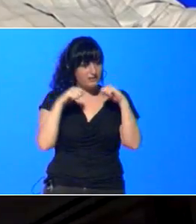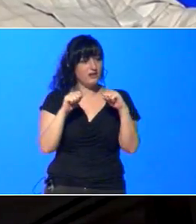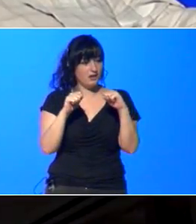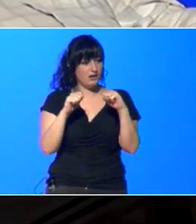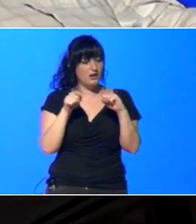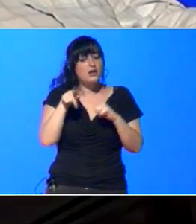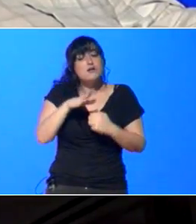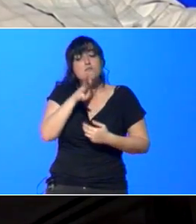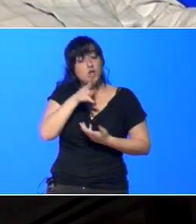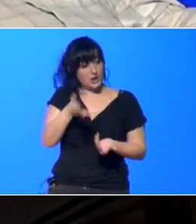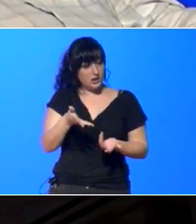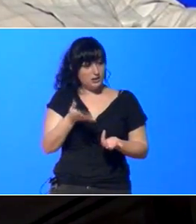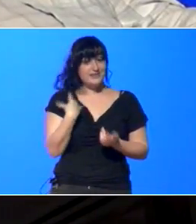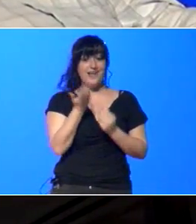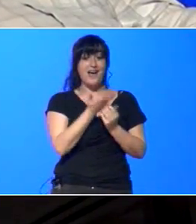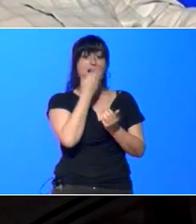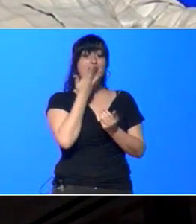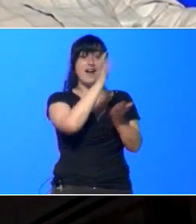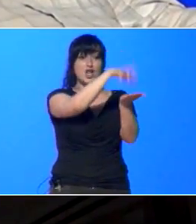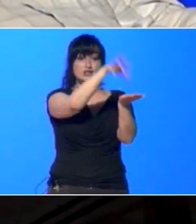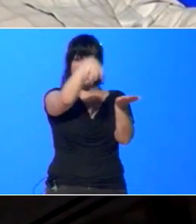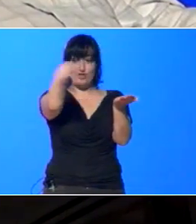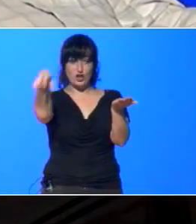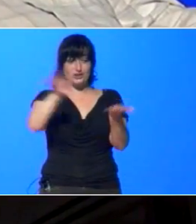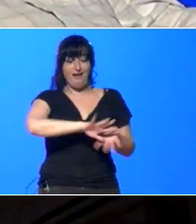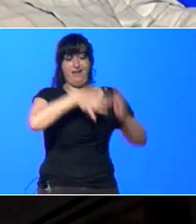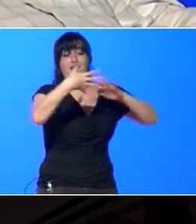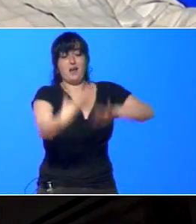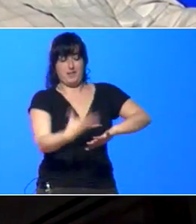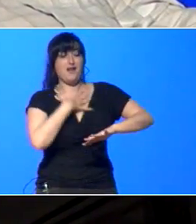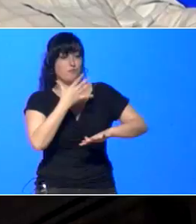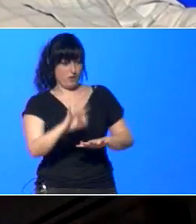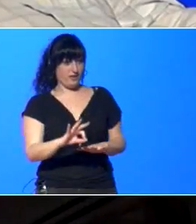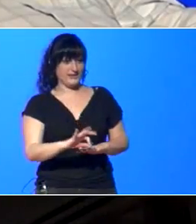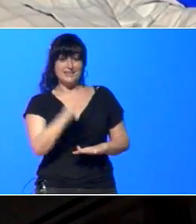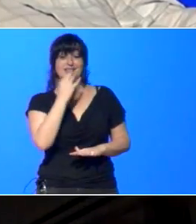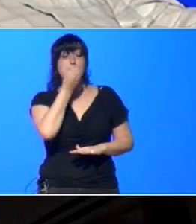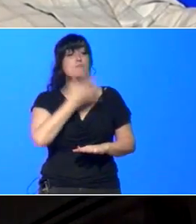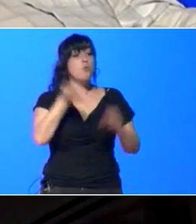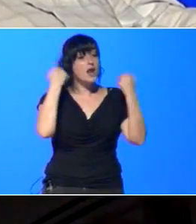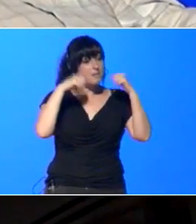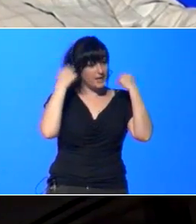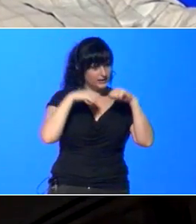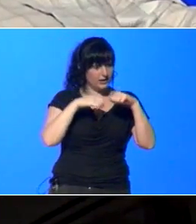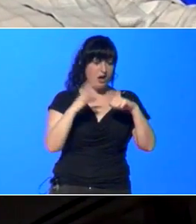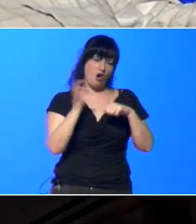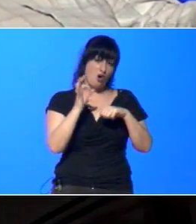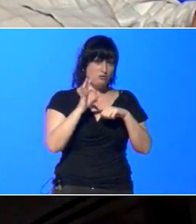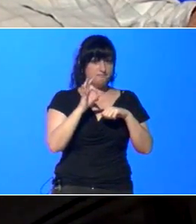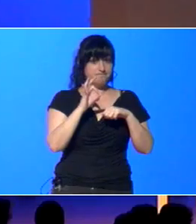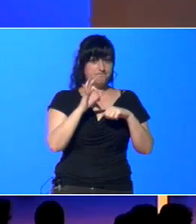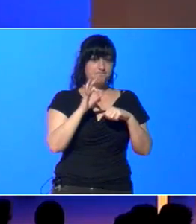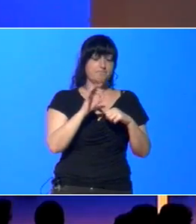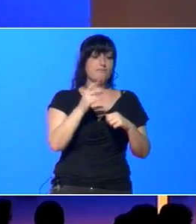porque permite llevar a los centros. ¿Cuándo es una muy buena práctica? Esto, si es replicable, lo podríamos replicar